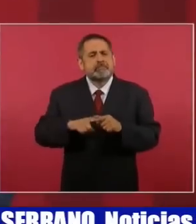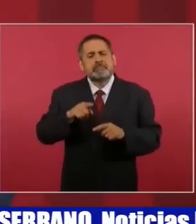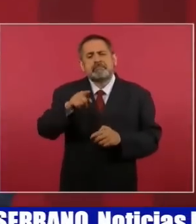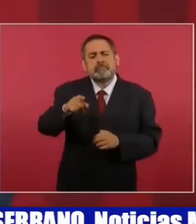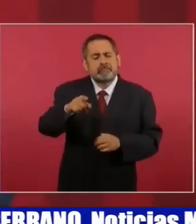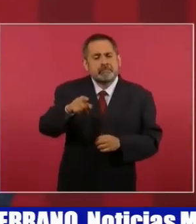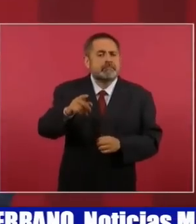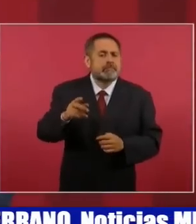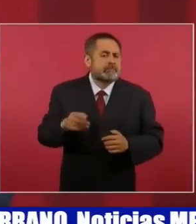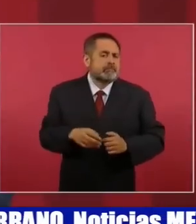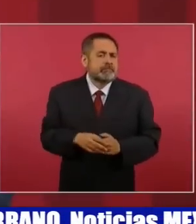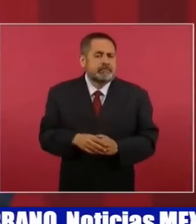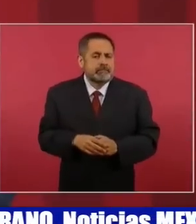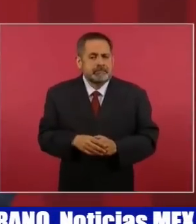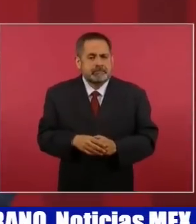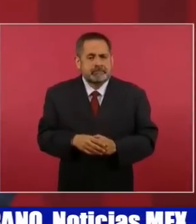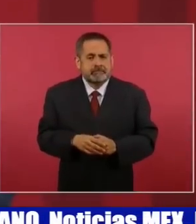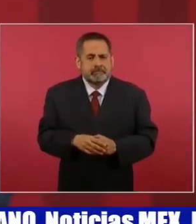cabo